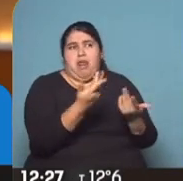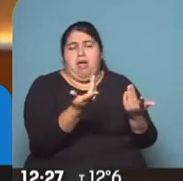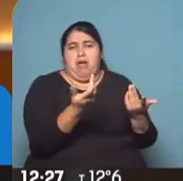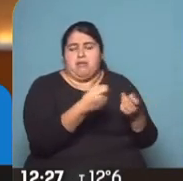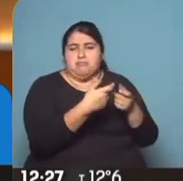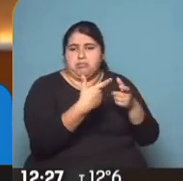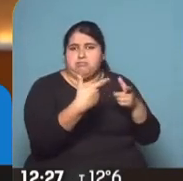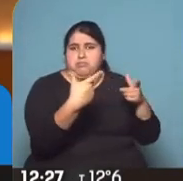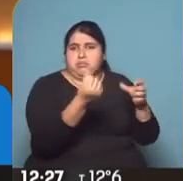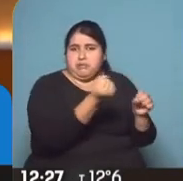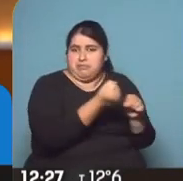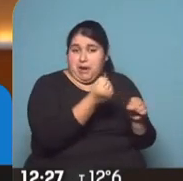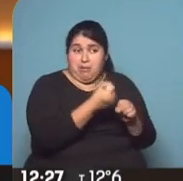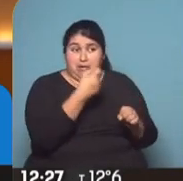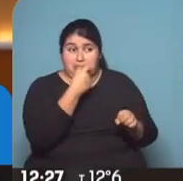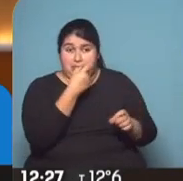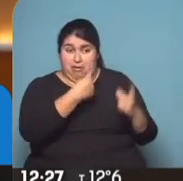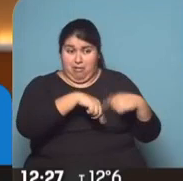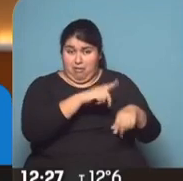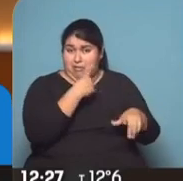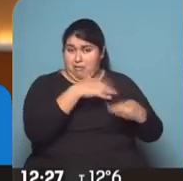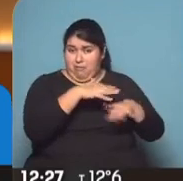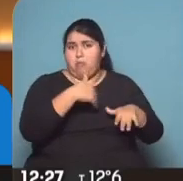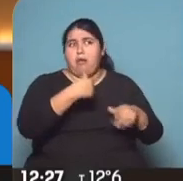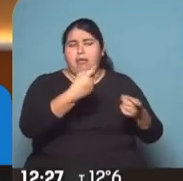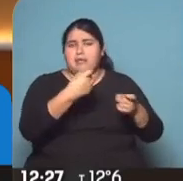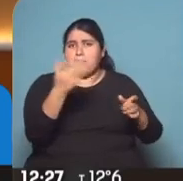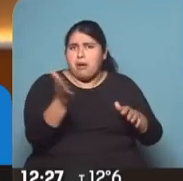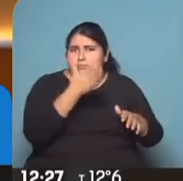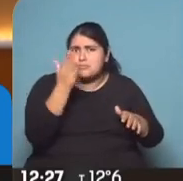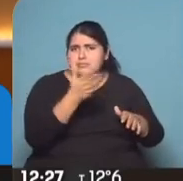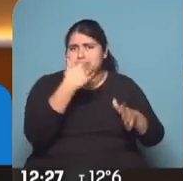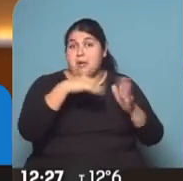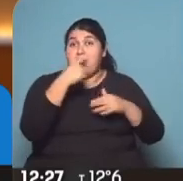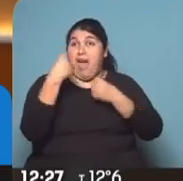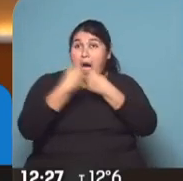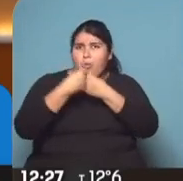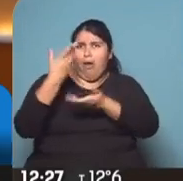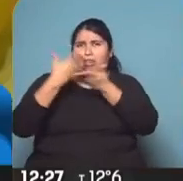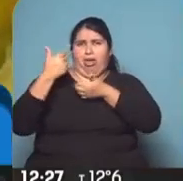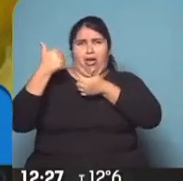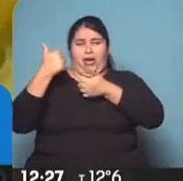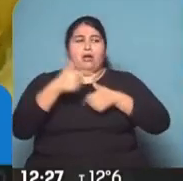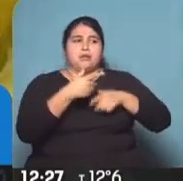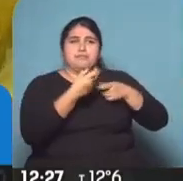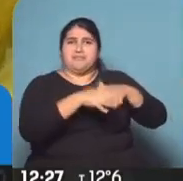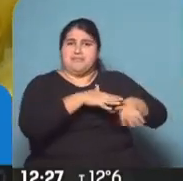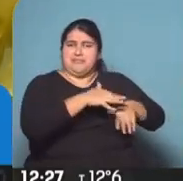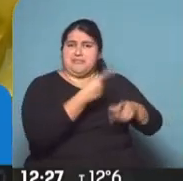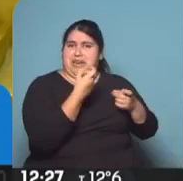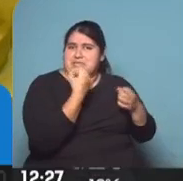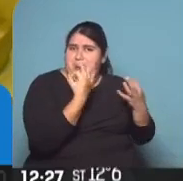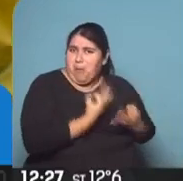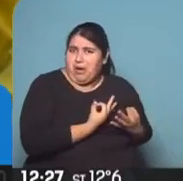gente porque técnicamente vamos a estar muchísima más producción clark y el acuerdo funciona bien pues se van a tener más demanda el